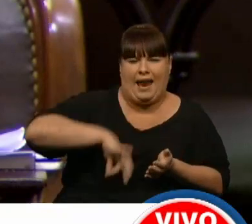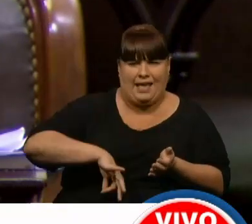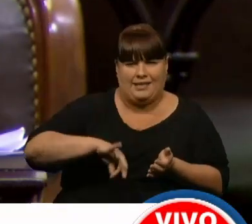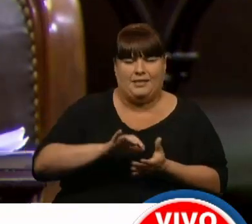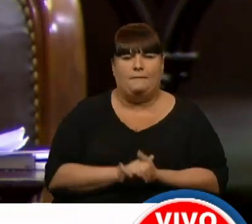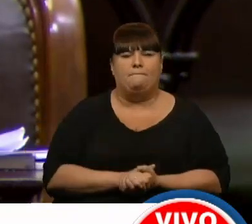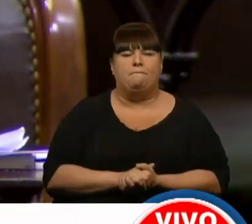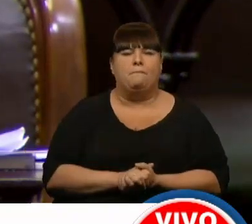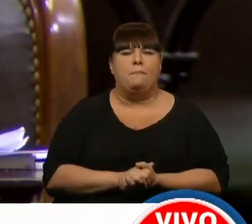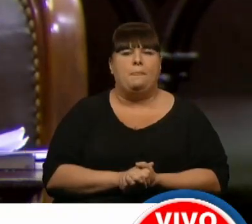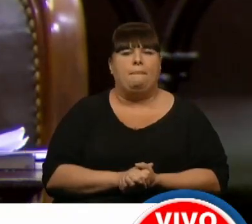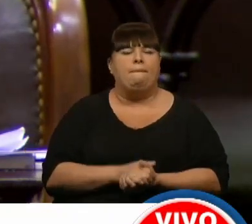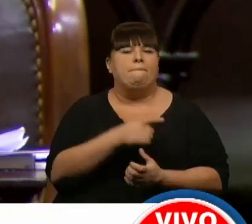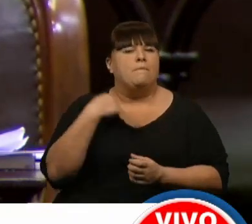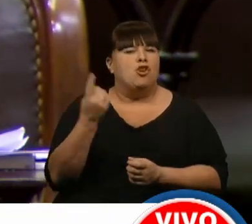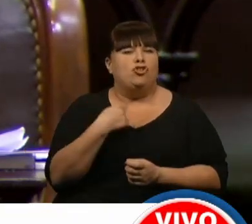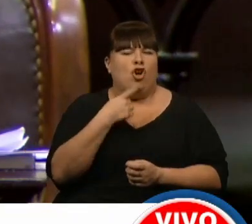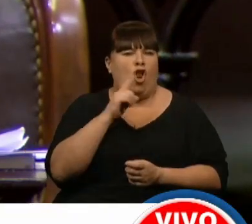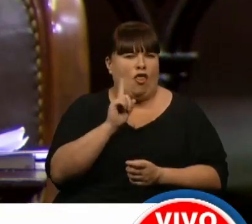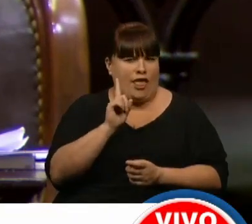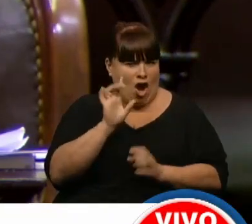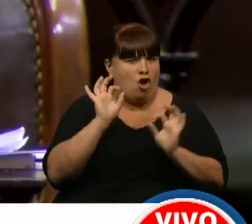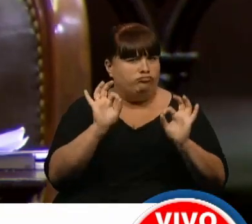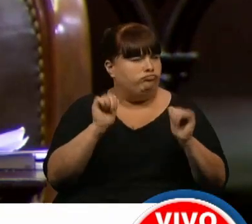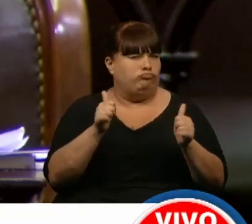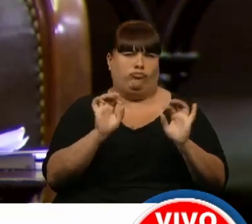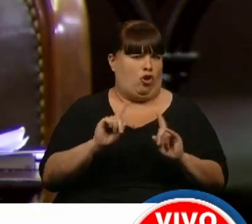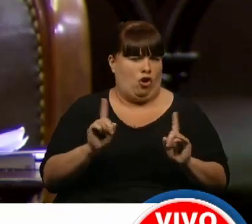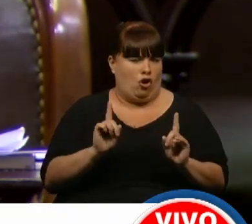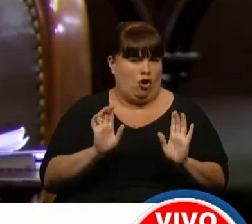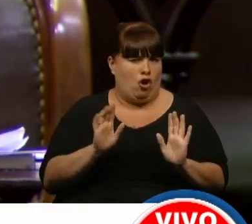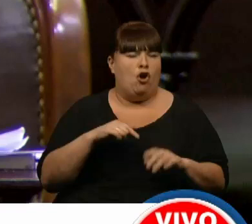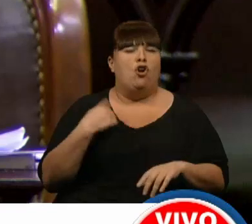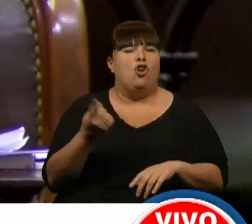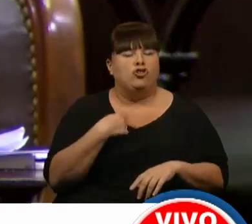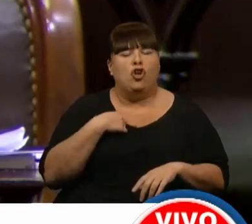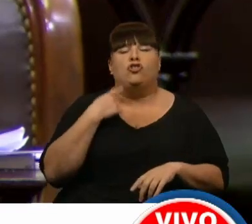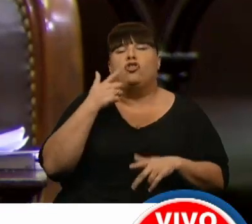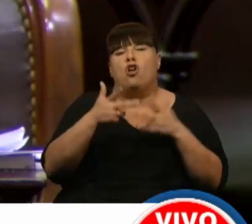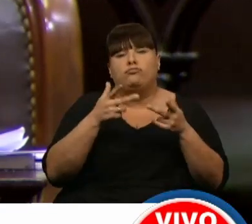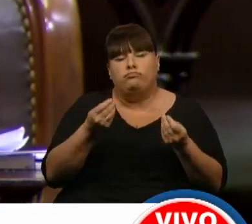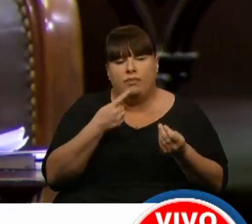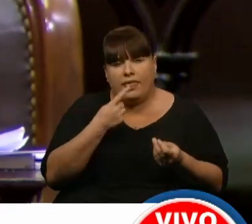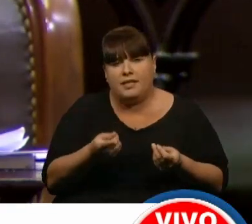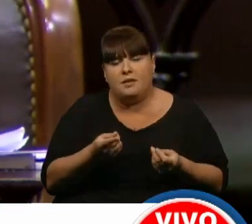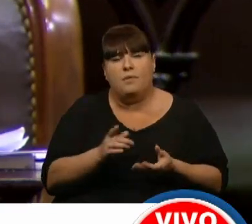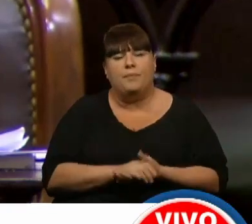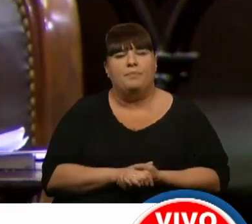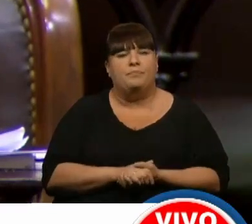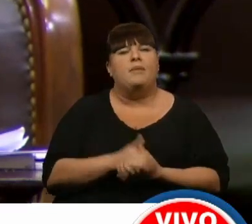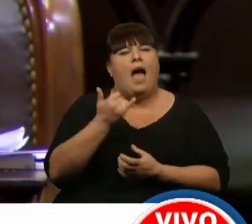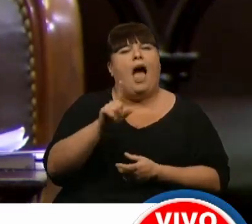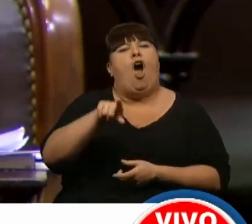ganancias, nosotros no decimos que es suficiente. Nosotros decimos que